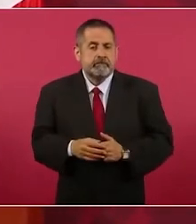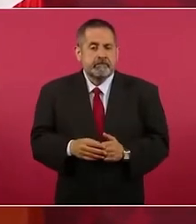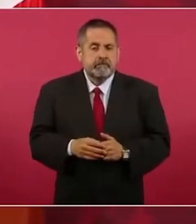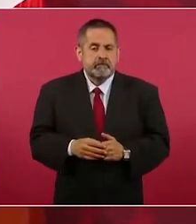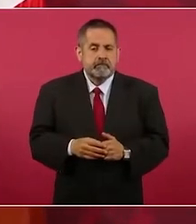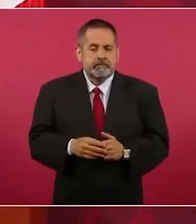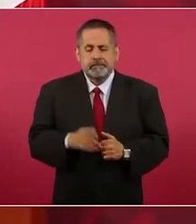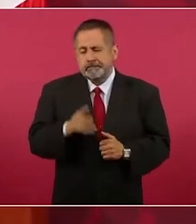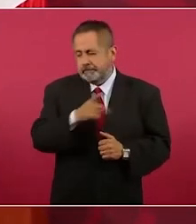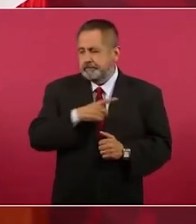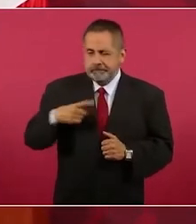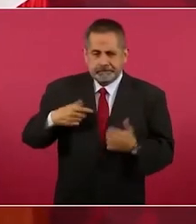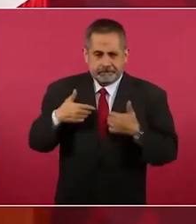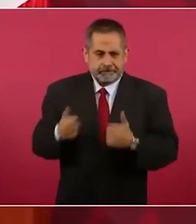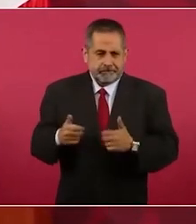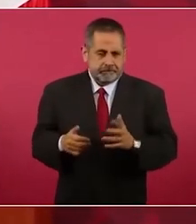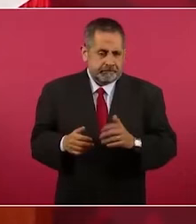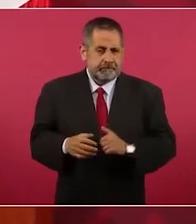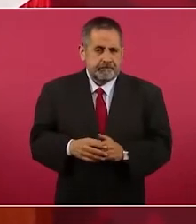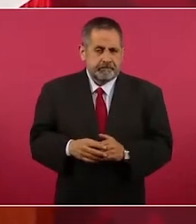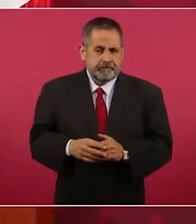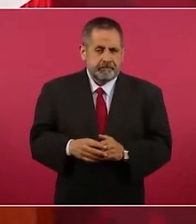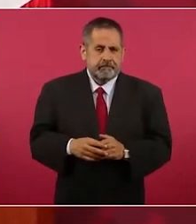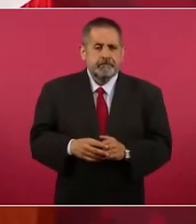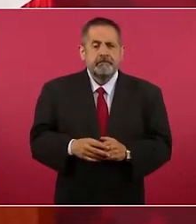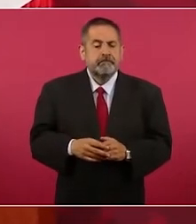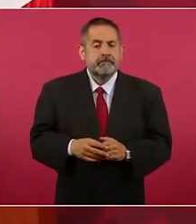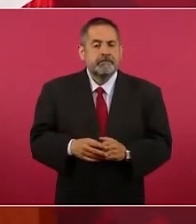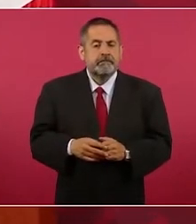que se entienda, porque es